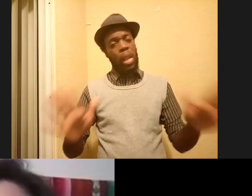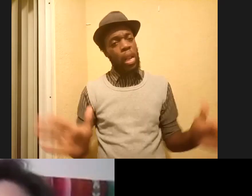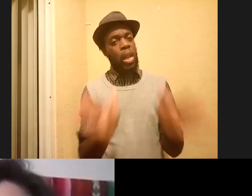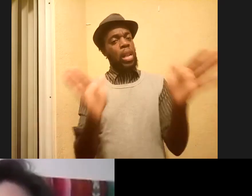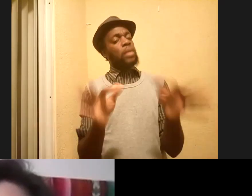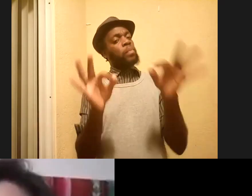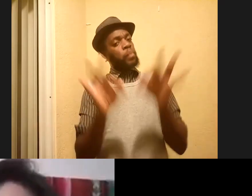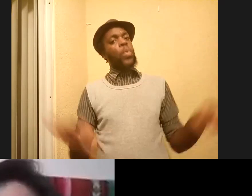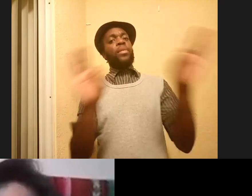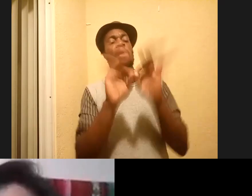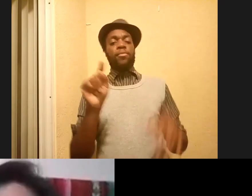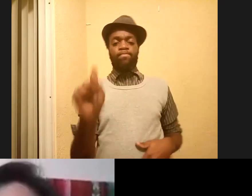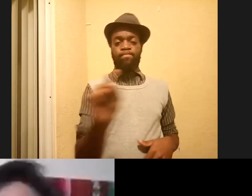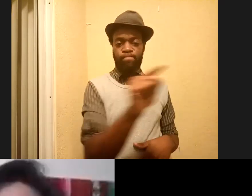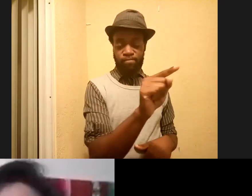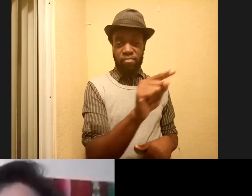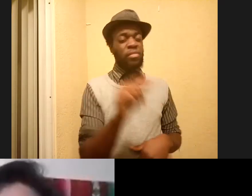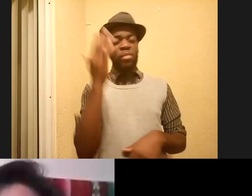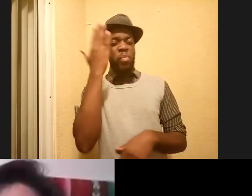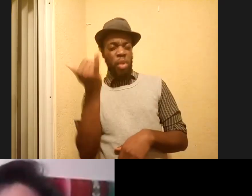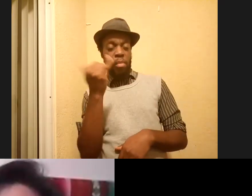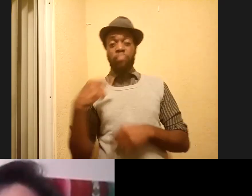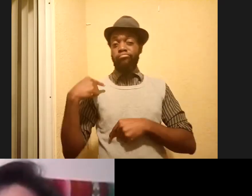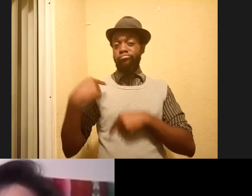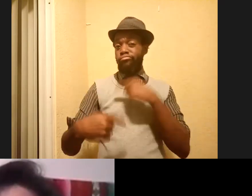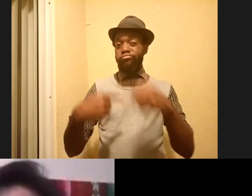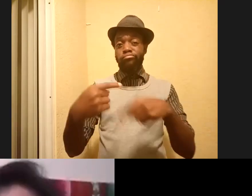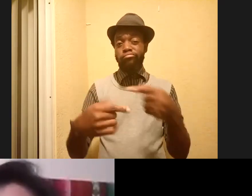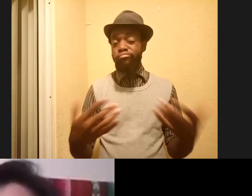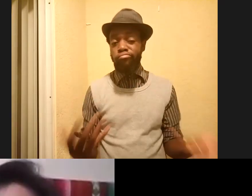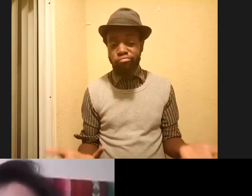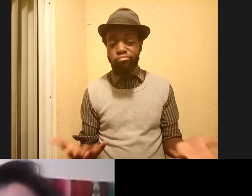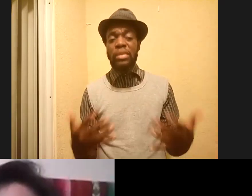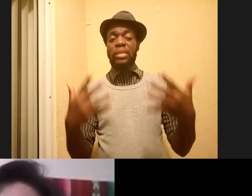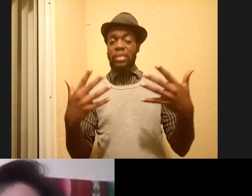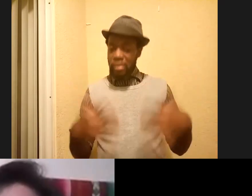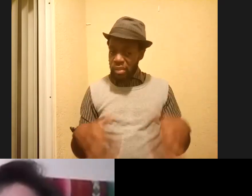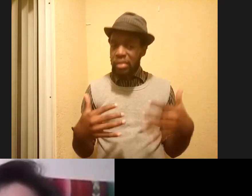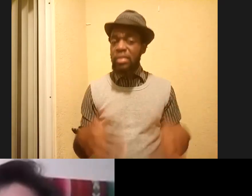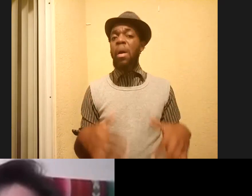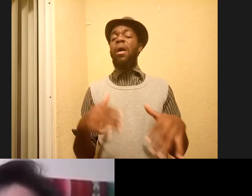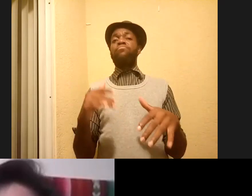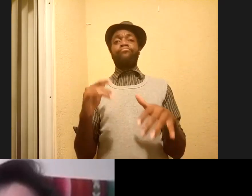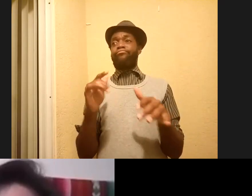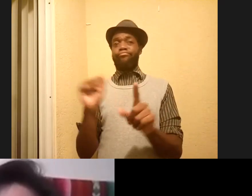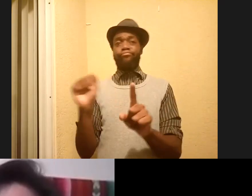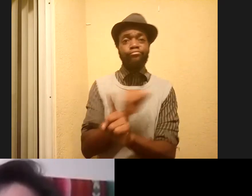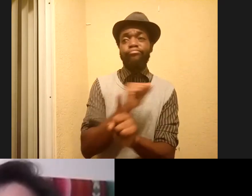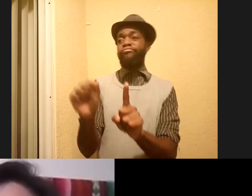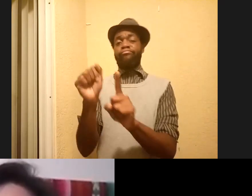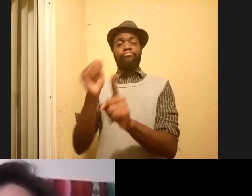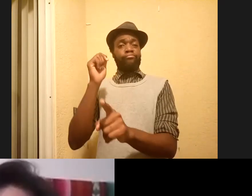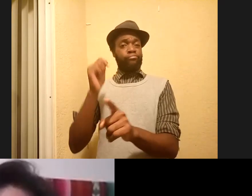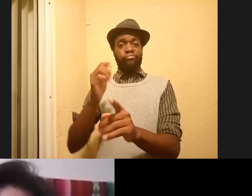que quienes vivimos día a día con estas graves violencias, violaciones a nuestros